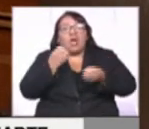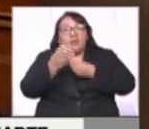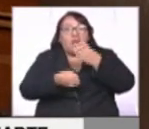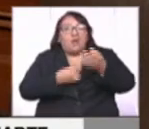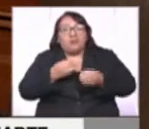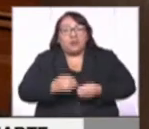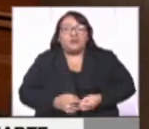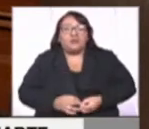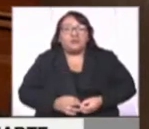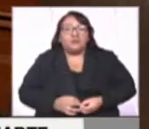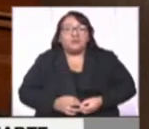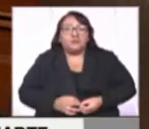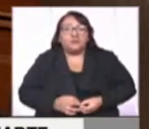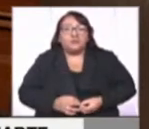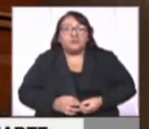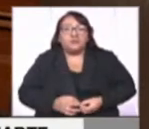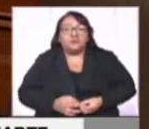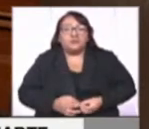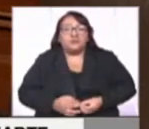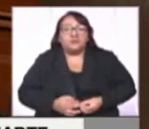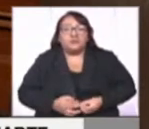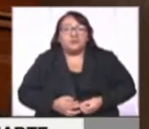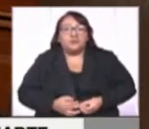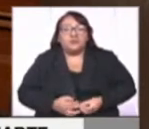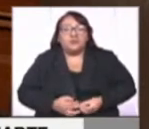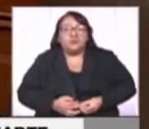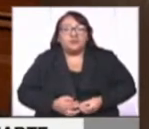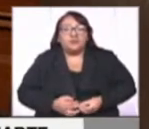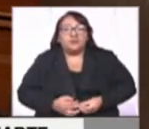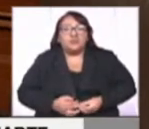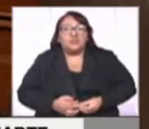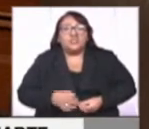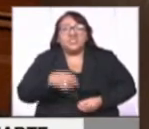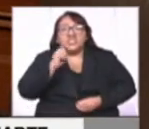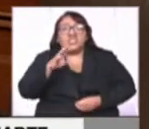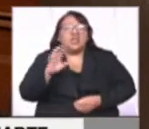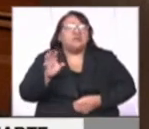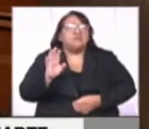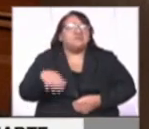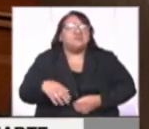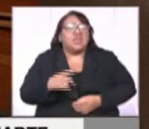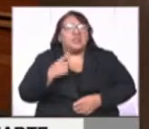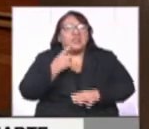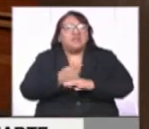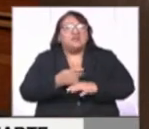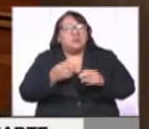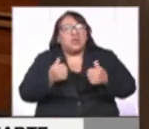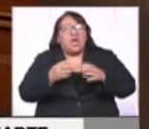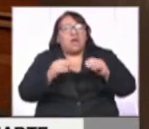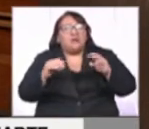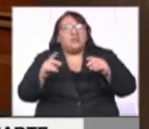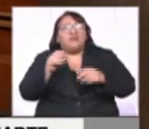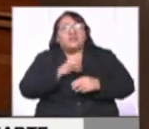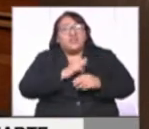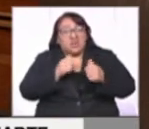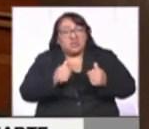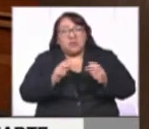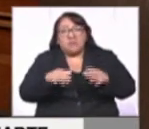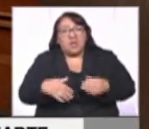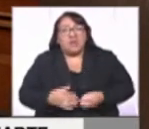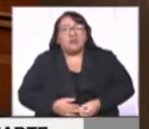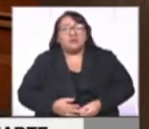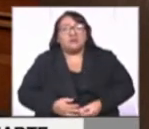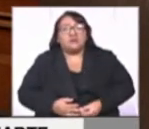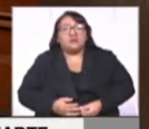a responder por su presidenta, minimizando el caso y denunciando el correcto actuar de la Fiscalía, de